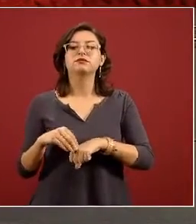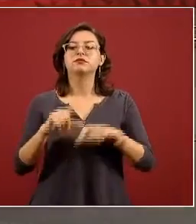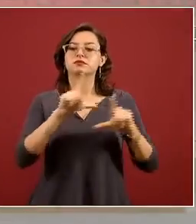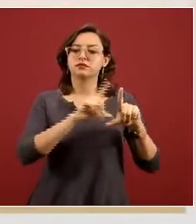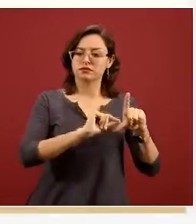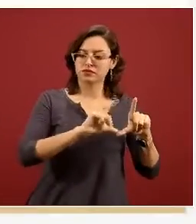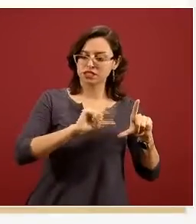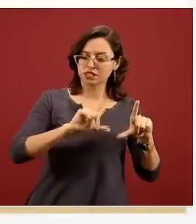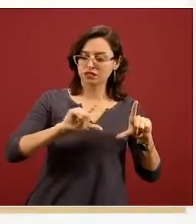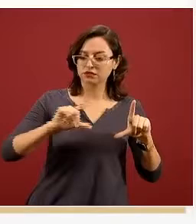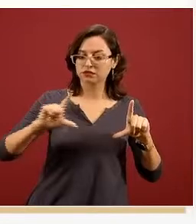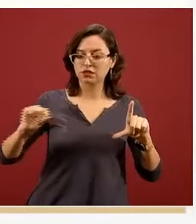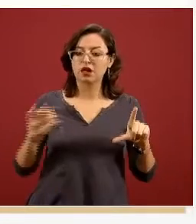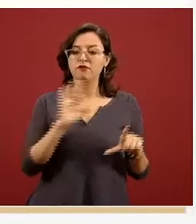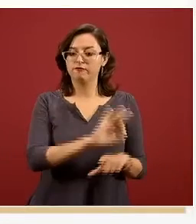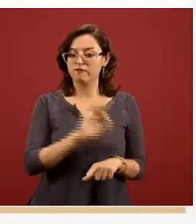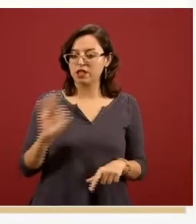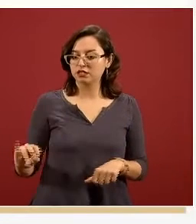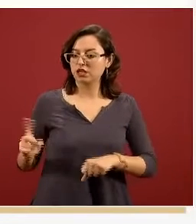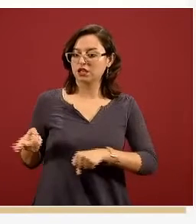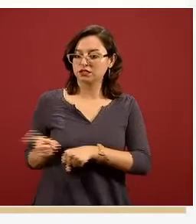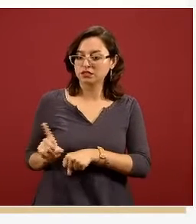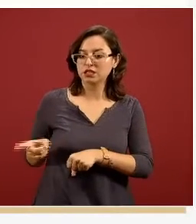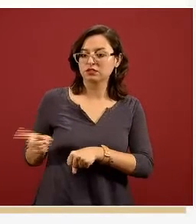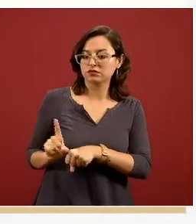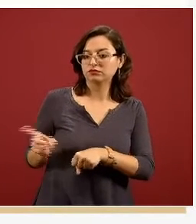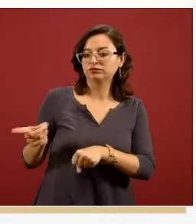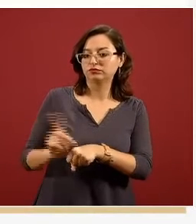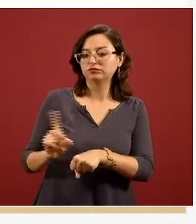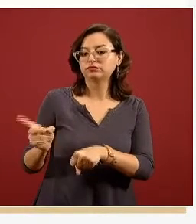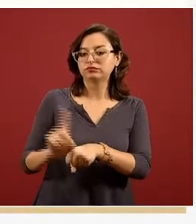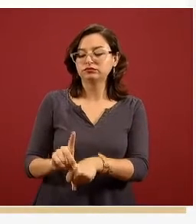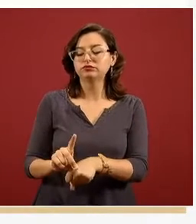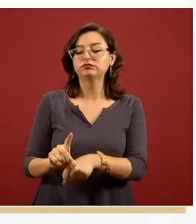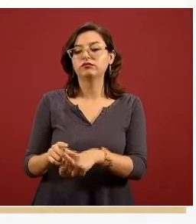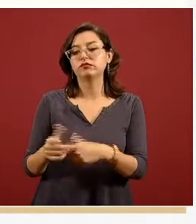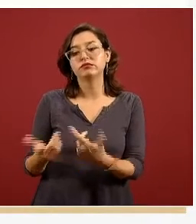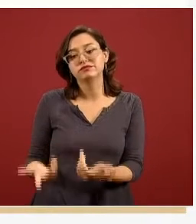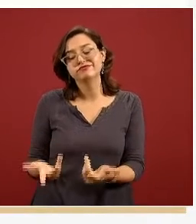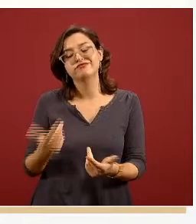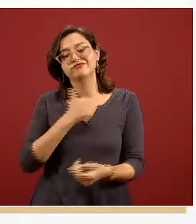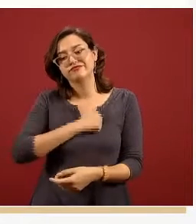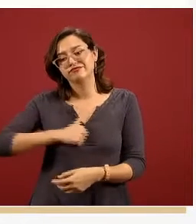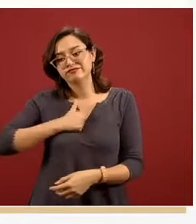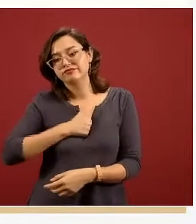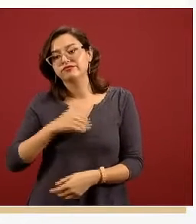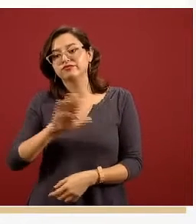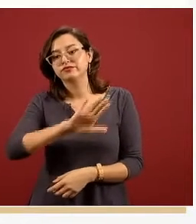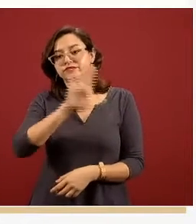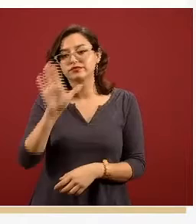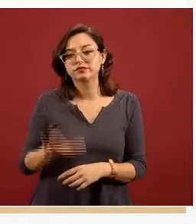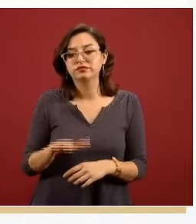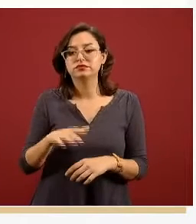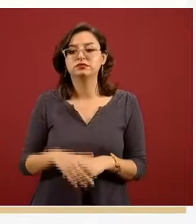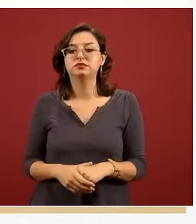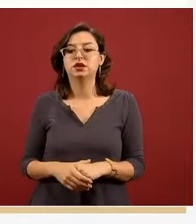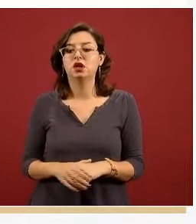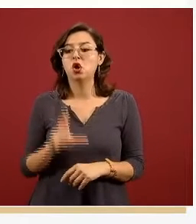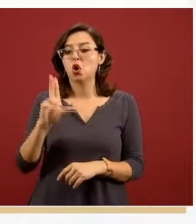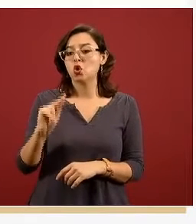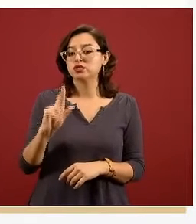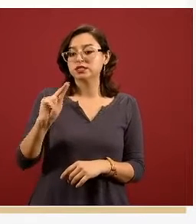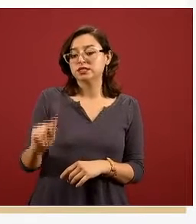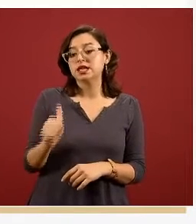que está distribuida por fecha de defunción, es decir, el día en que ocurrió la lamentable defunción, las 86